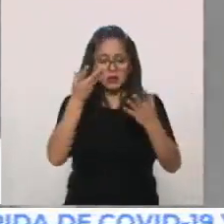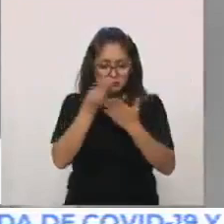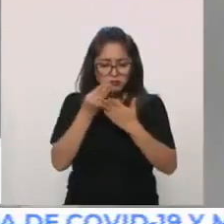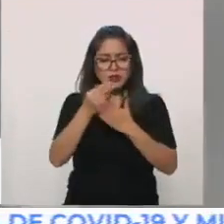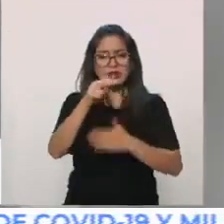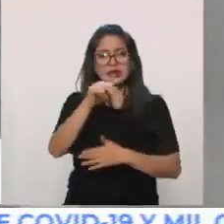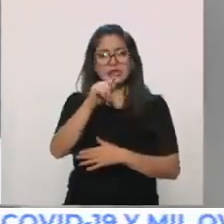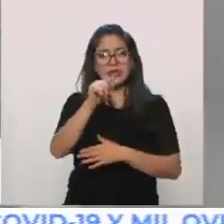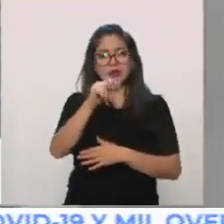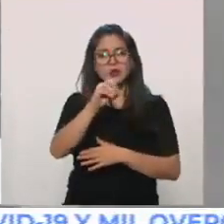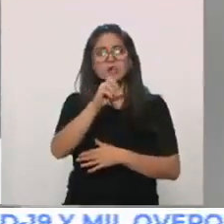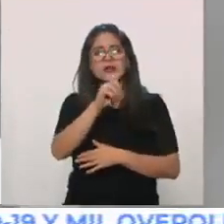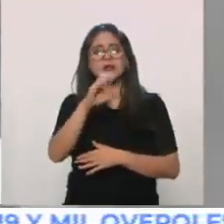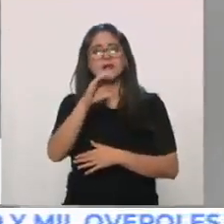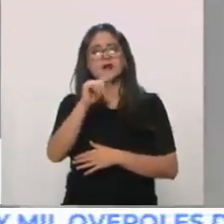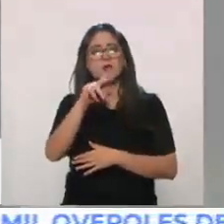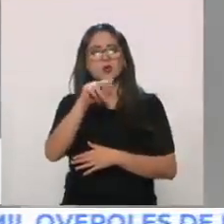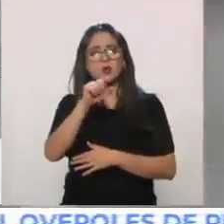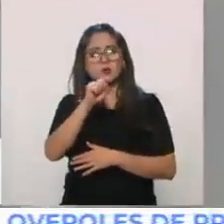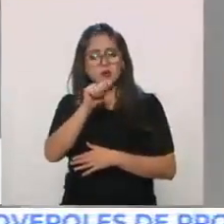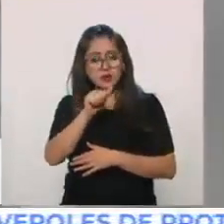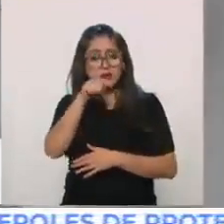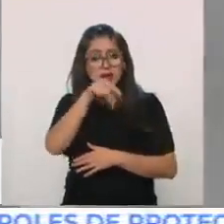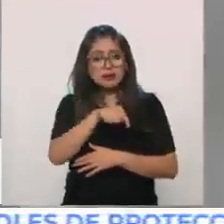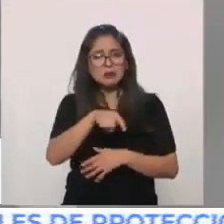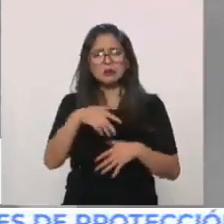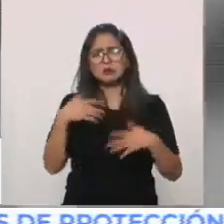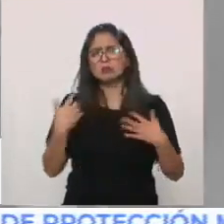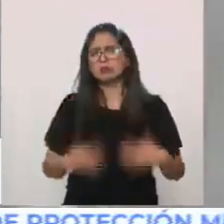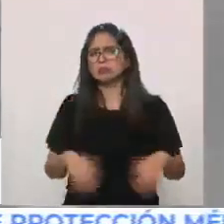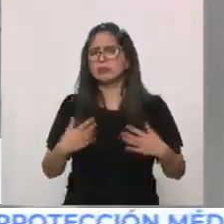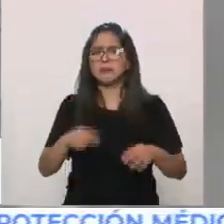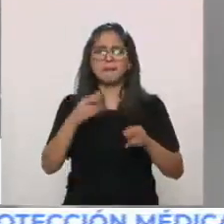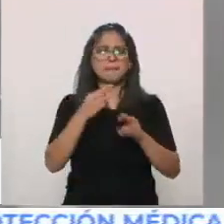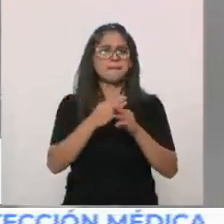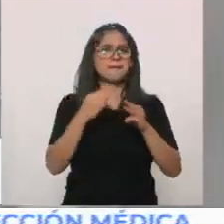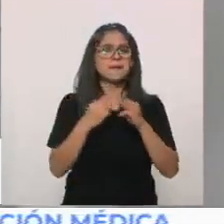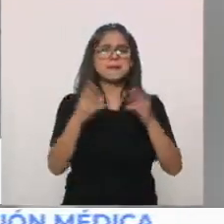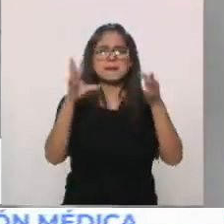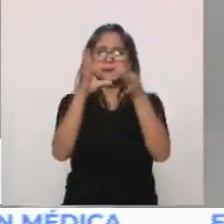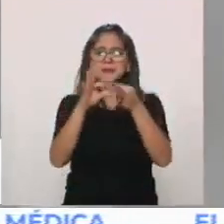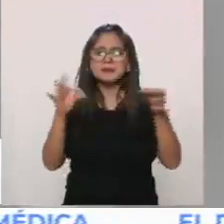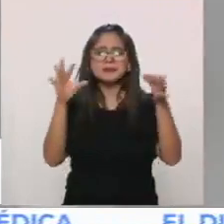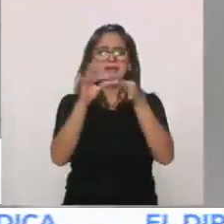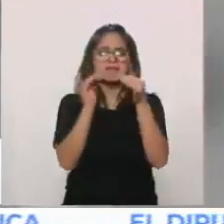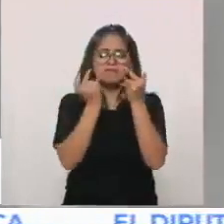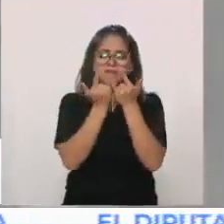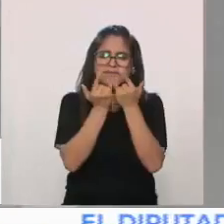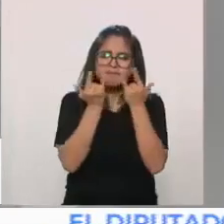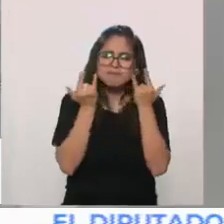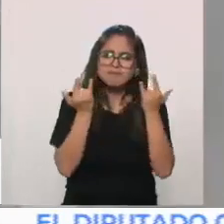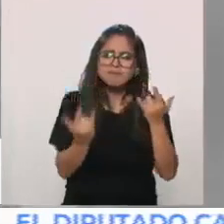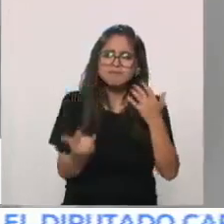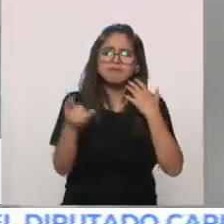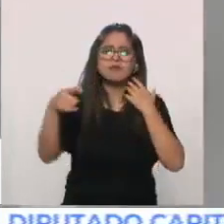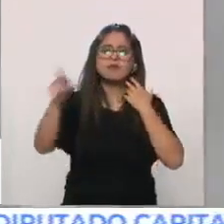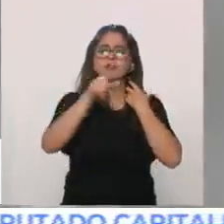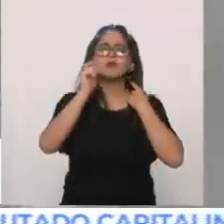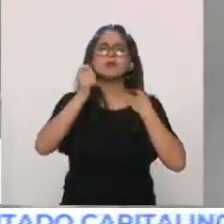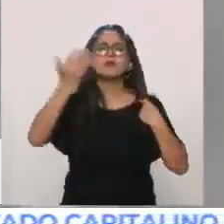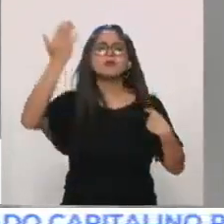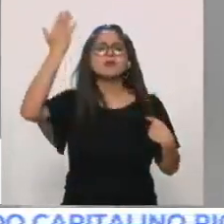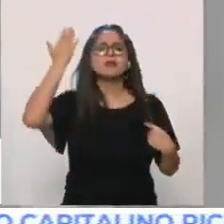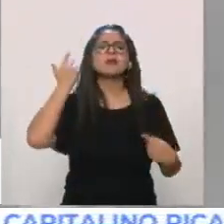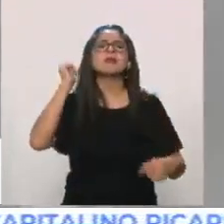un material histórico que, bueno, nos da cuenta de una época